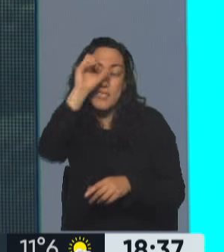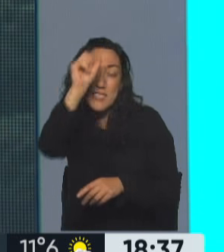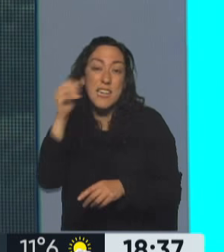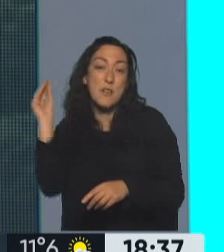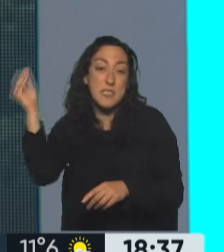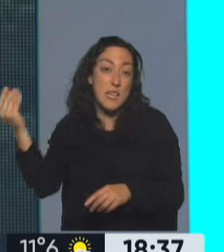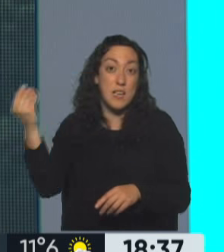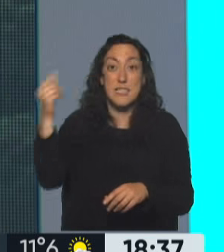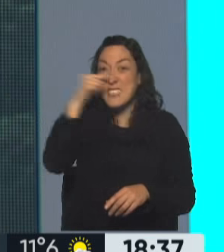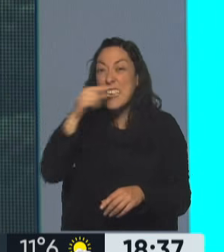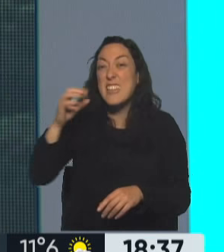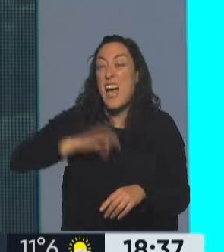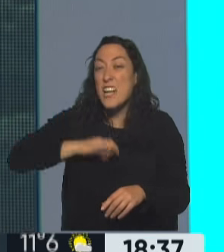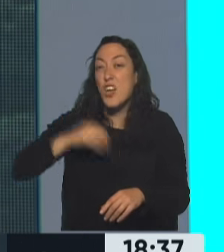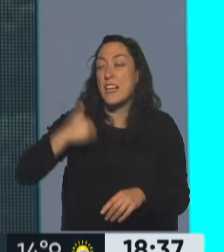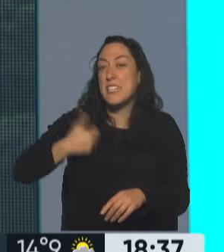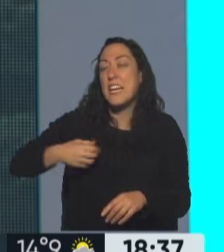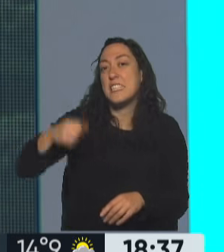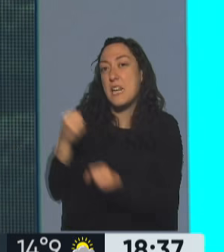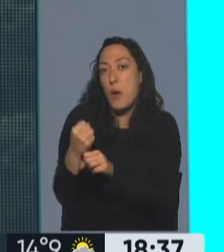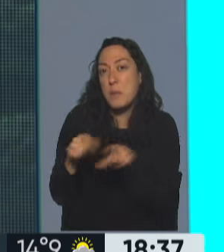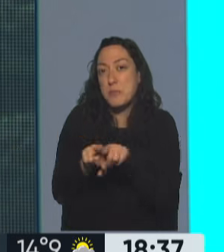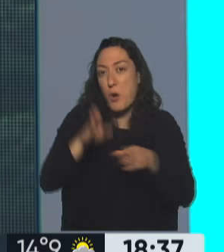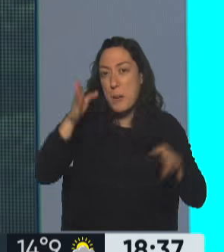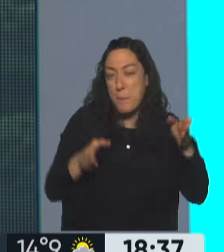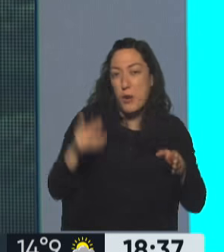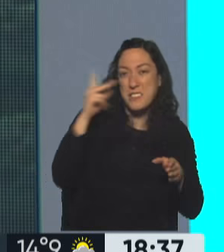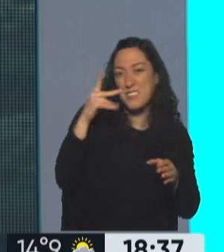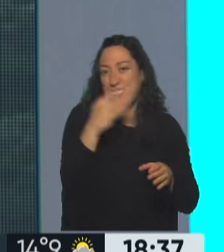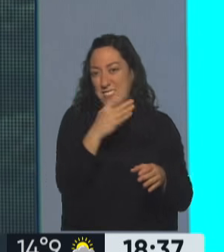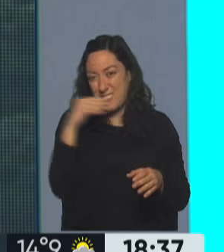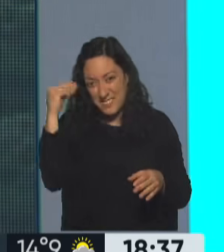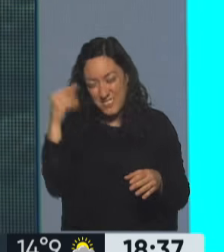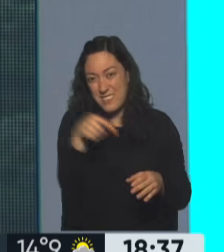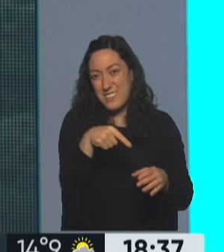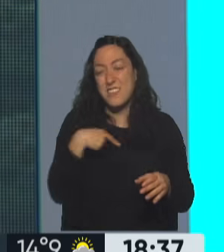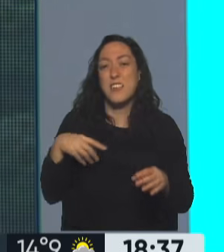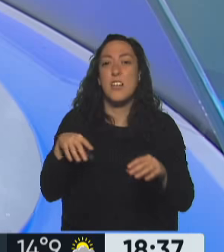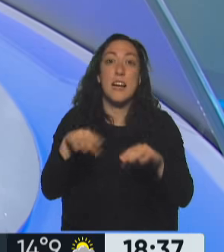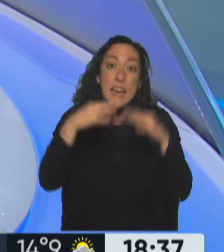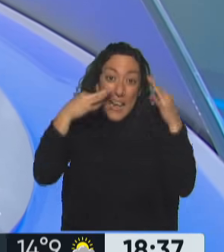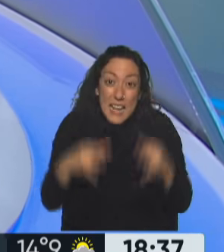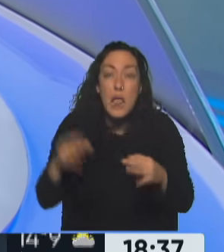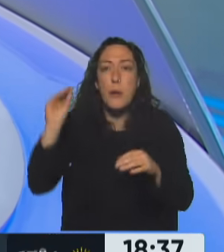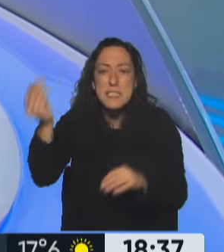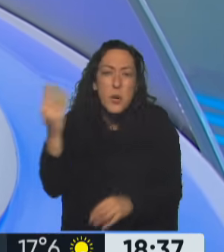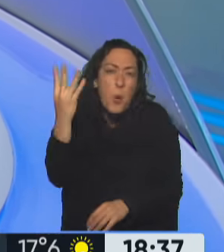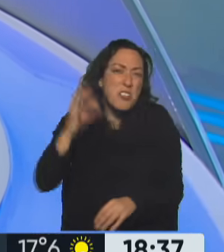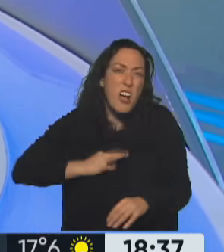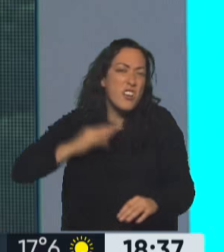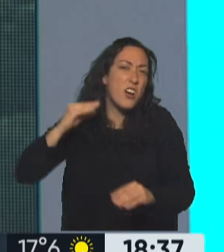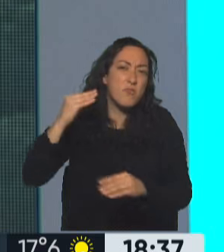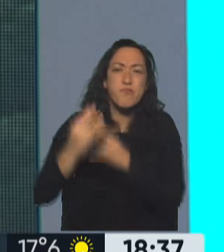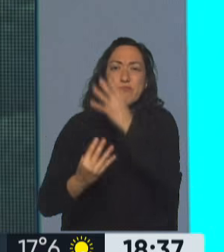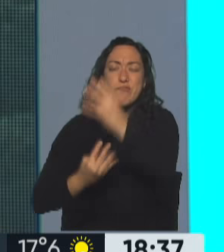años embajador en la Argentina, Claro. en la época de Néstor y Cristina Kirchner, 7 años. Sí. Los embajadores no están más de 4, sobre todo los brasileños. Claro. Es decir, es un